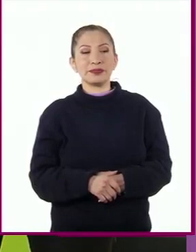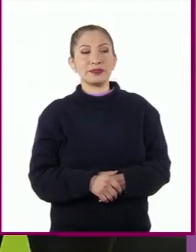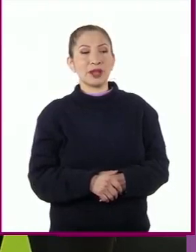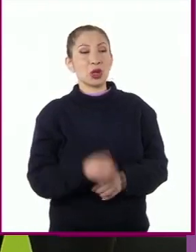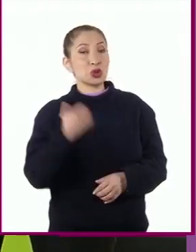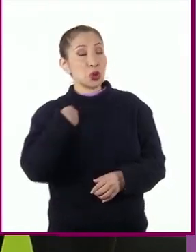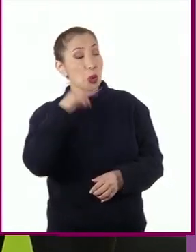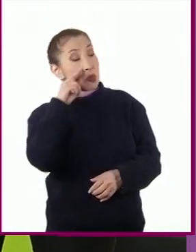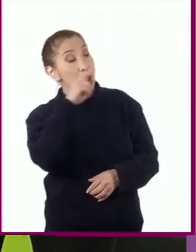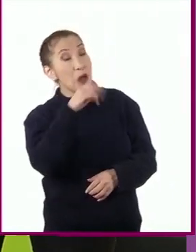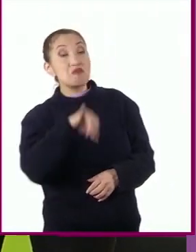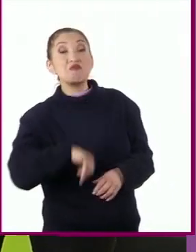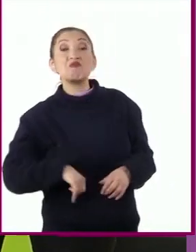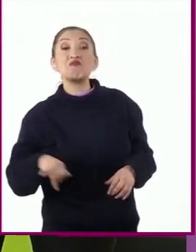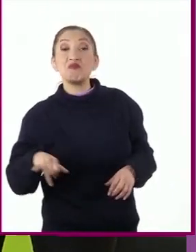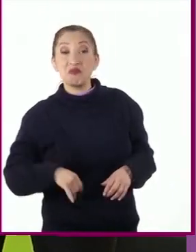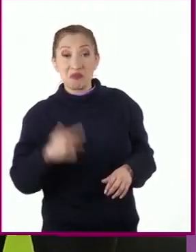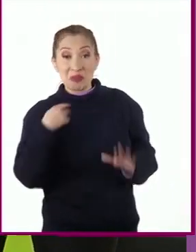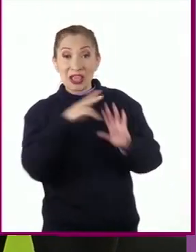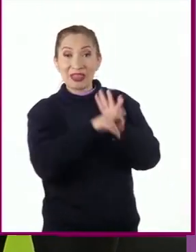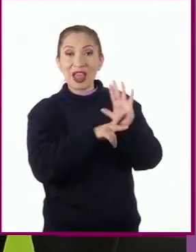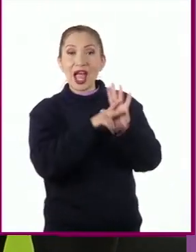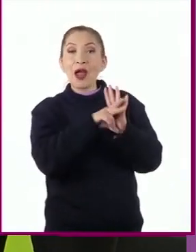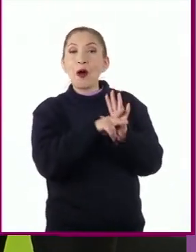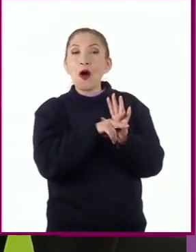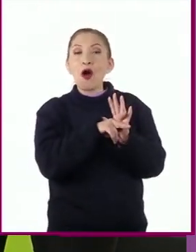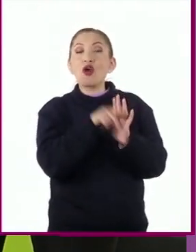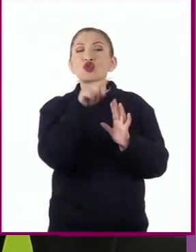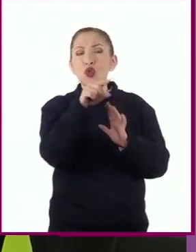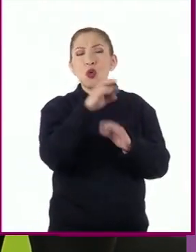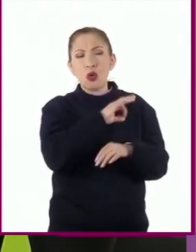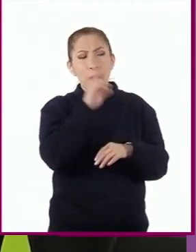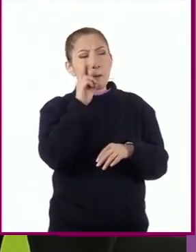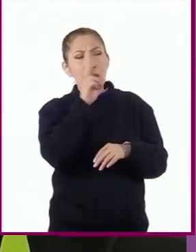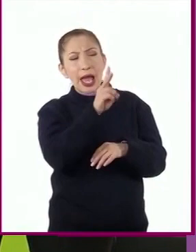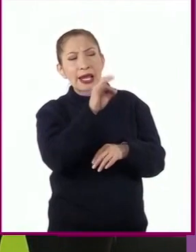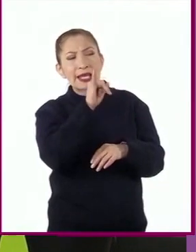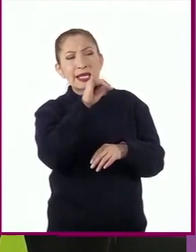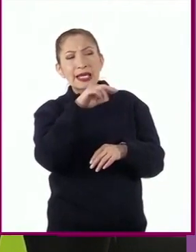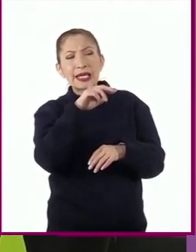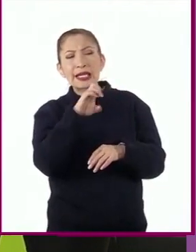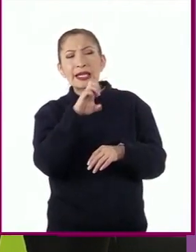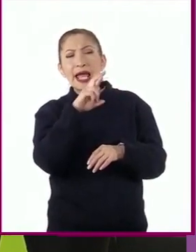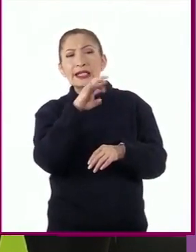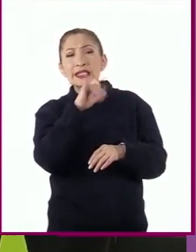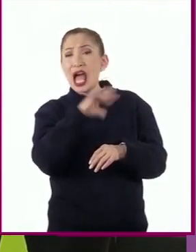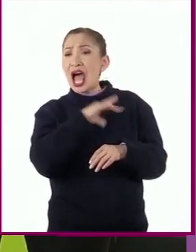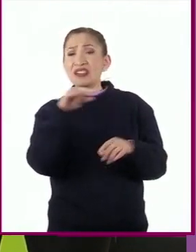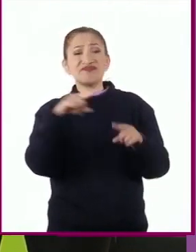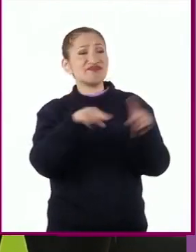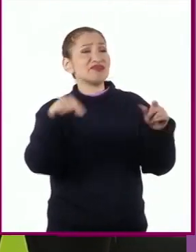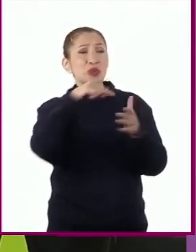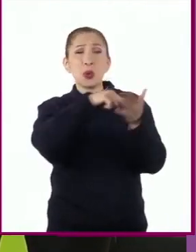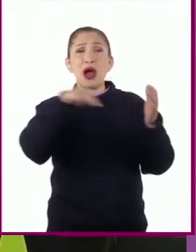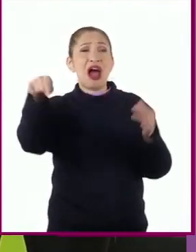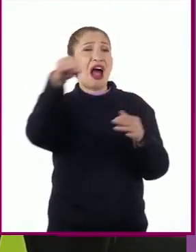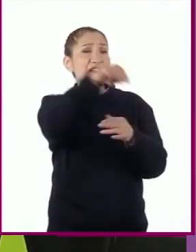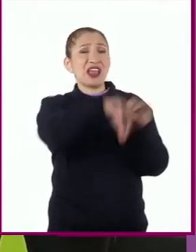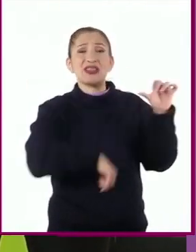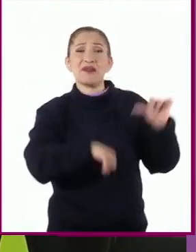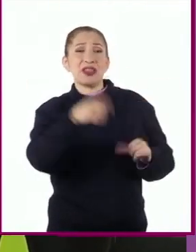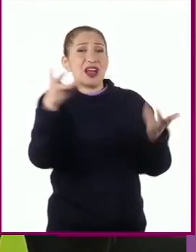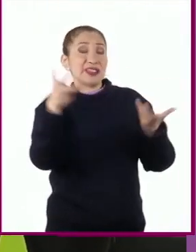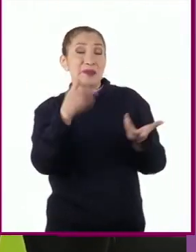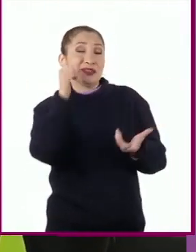Me pareció muy interesante el video, pues puedes observar que la inercia siempre está presente en cualquier actividad